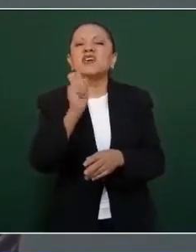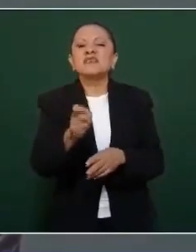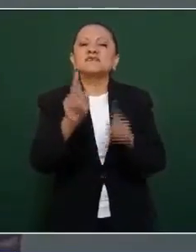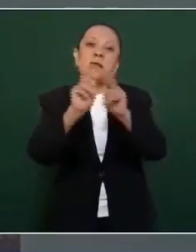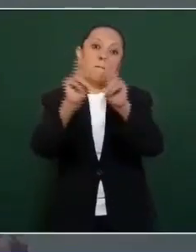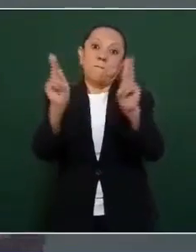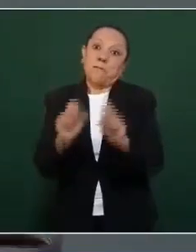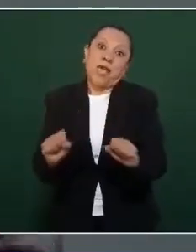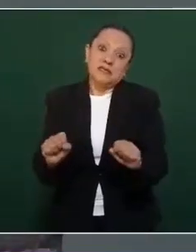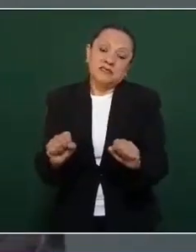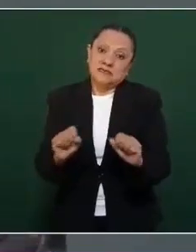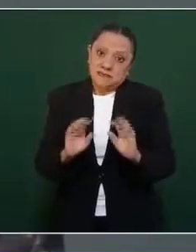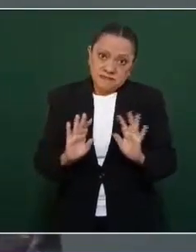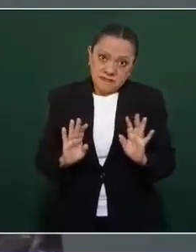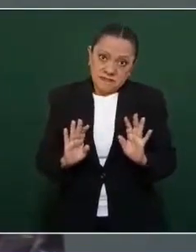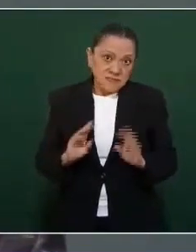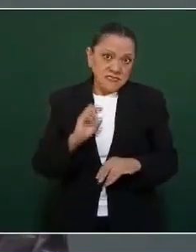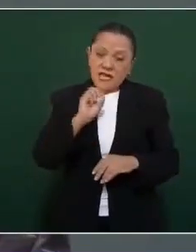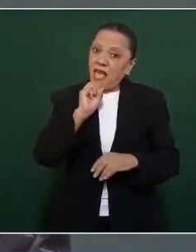¿Así?